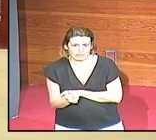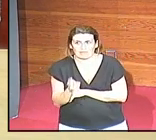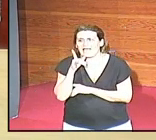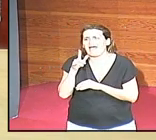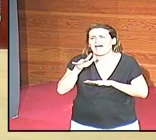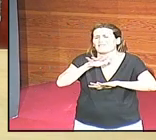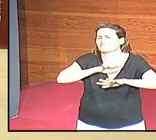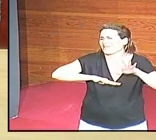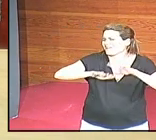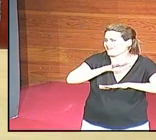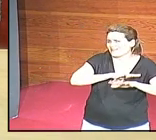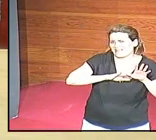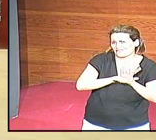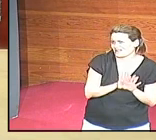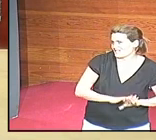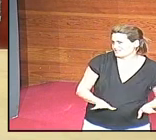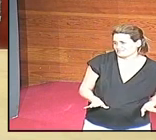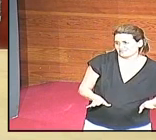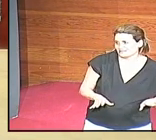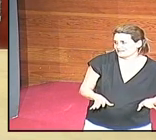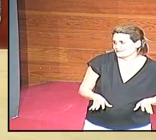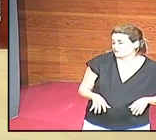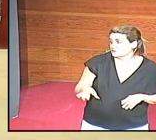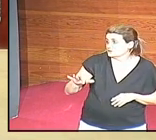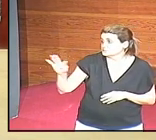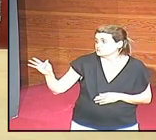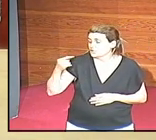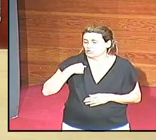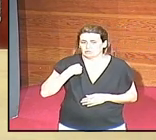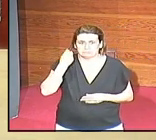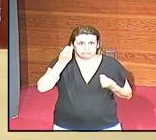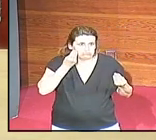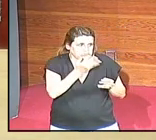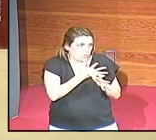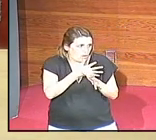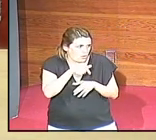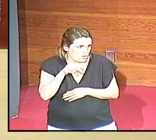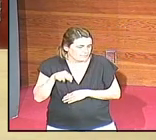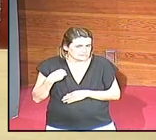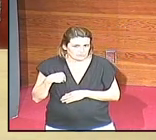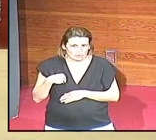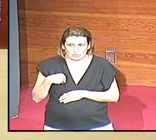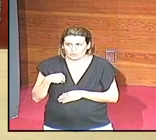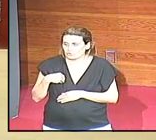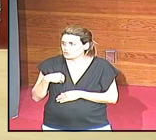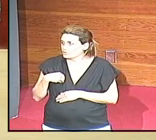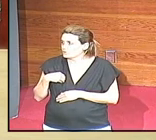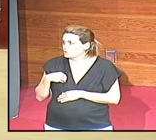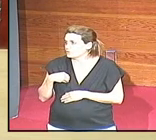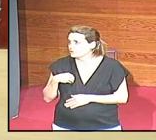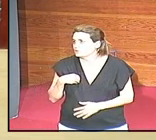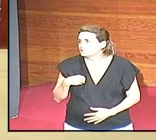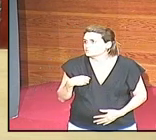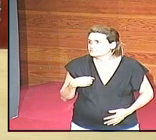todo y, bueno, pues por ahí. Bueno, yo es que creo que este juego, a ver, yo cuando cayó el muro, pues